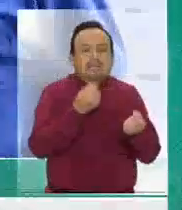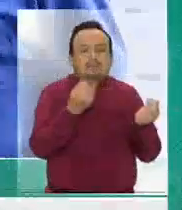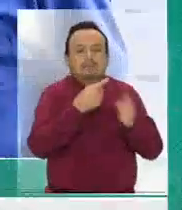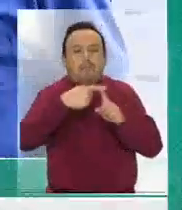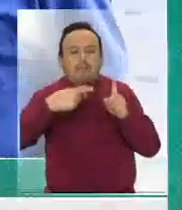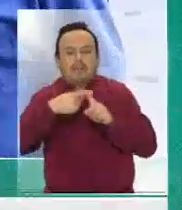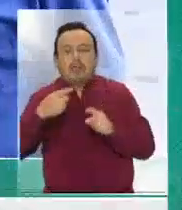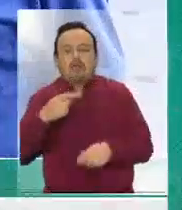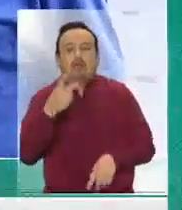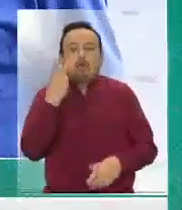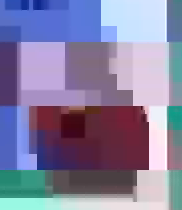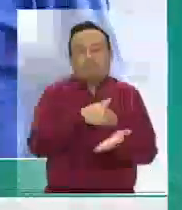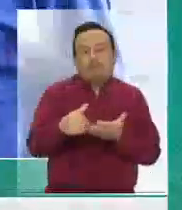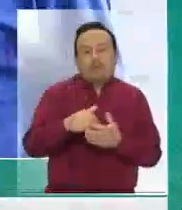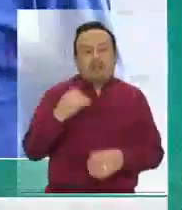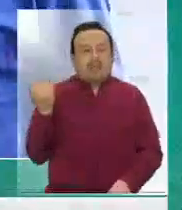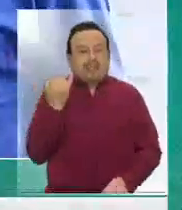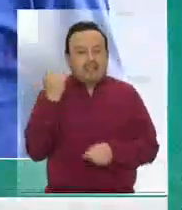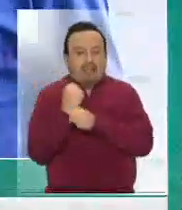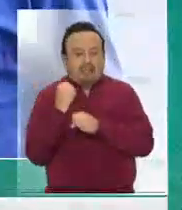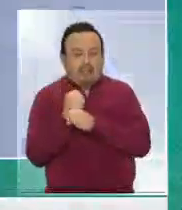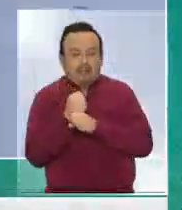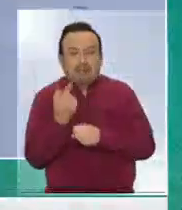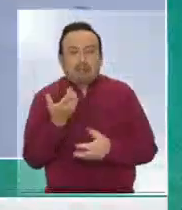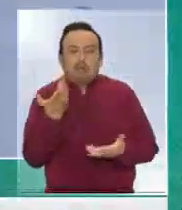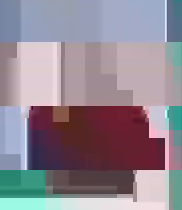2 millones de trabajadores independientes de los cuales hablamos?